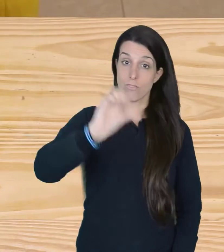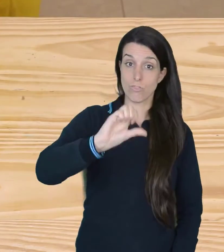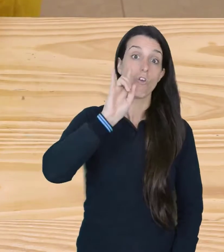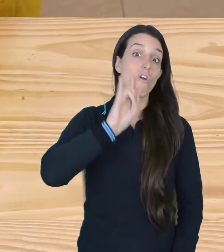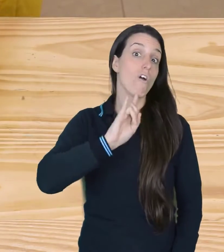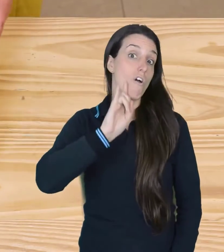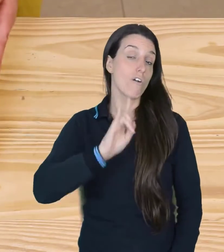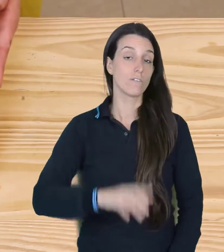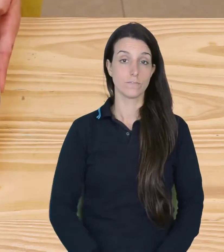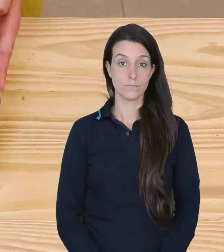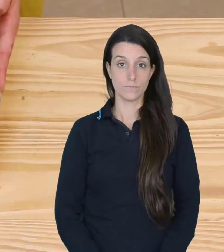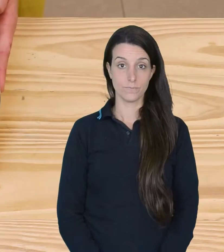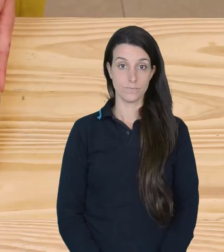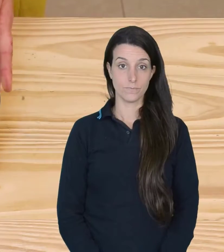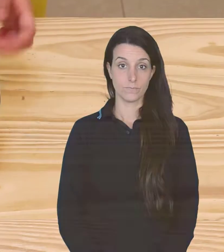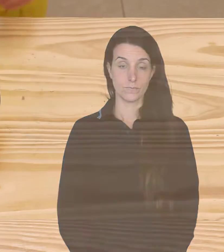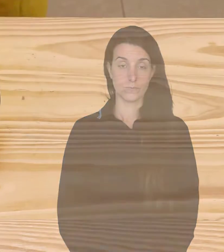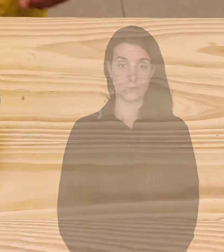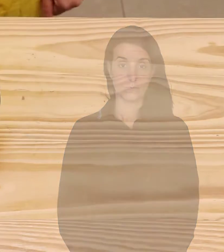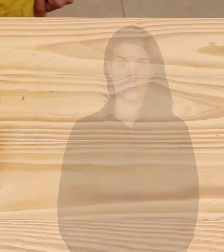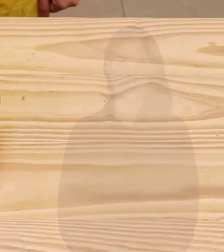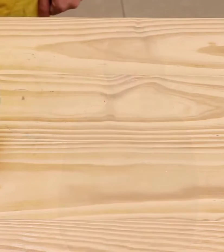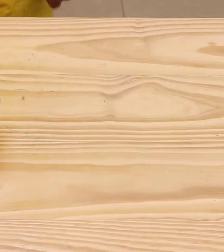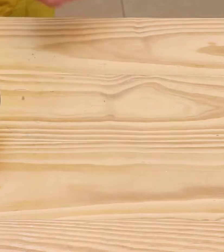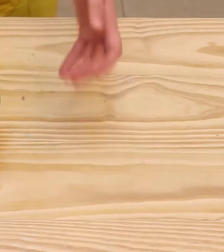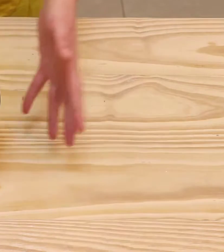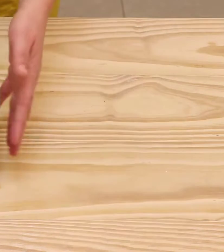un litro de leche,